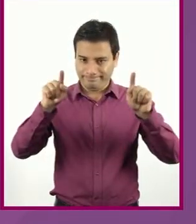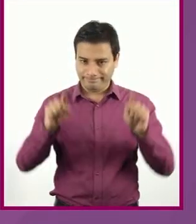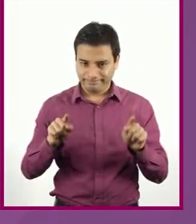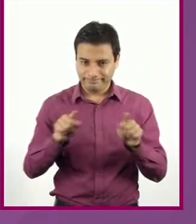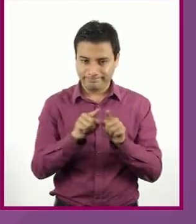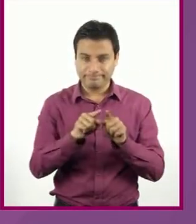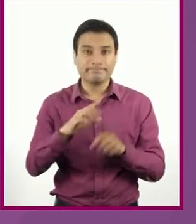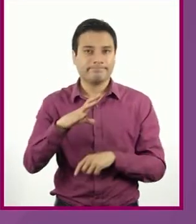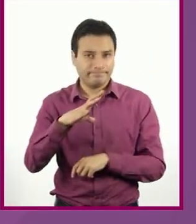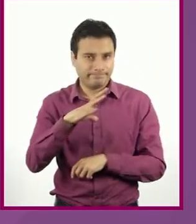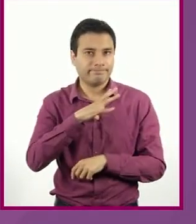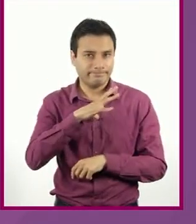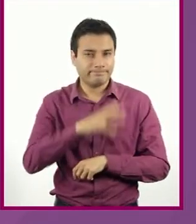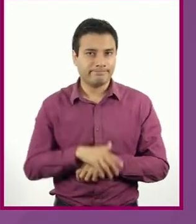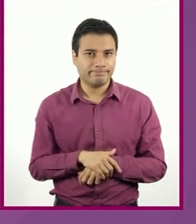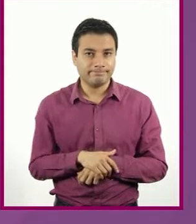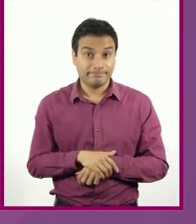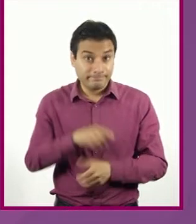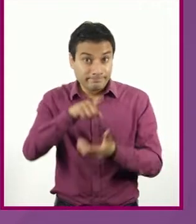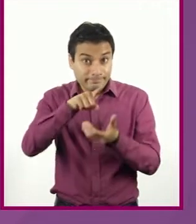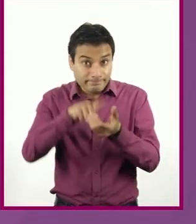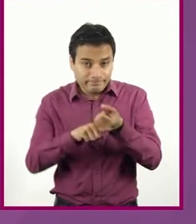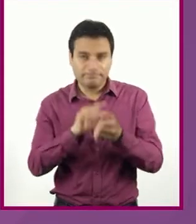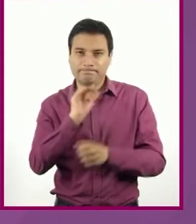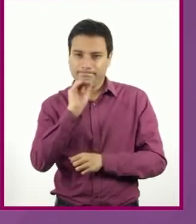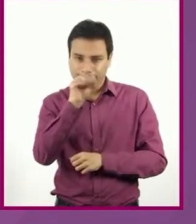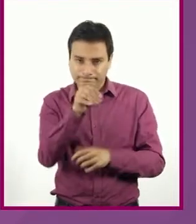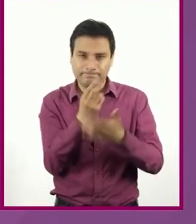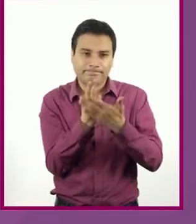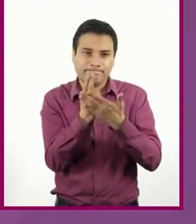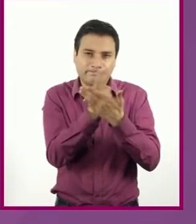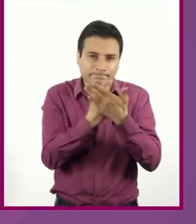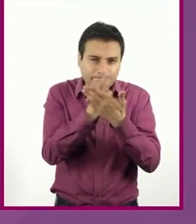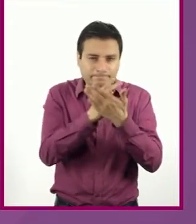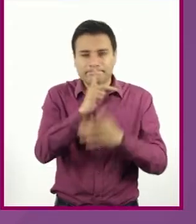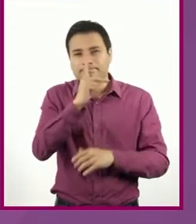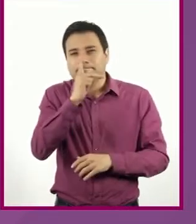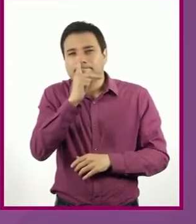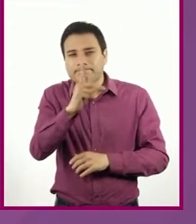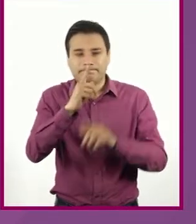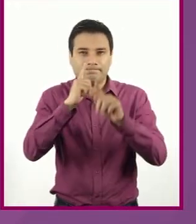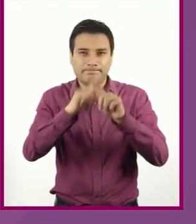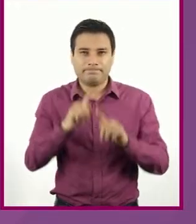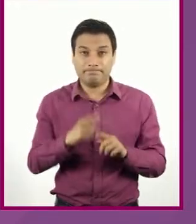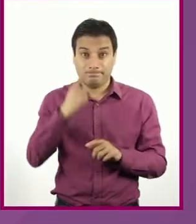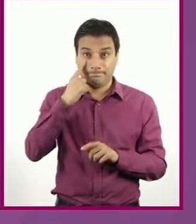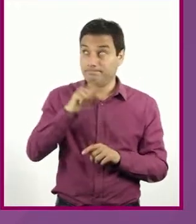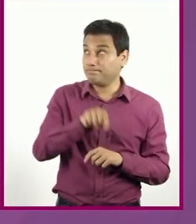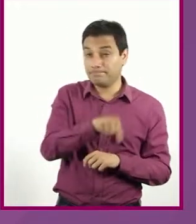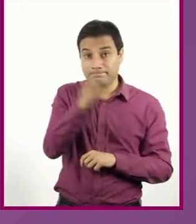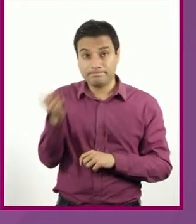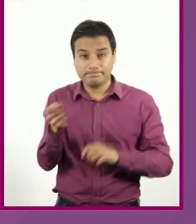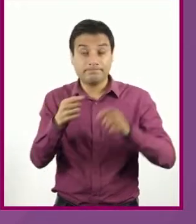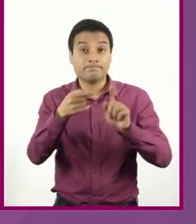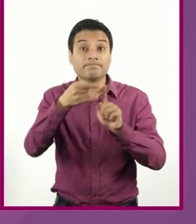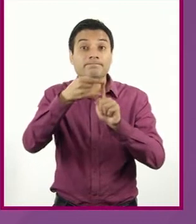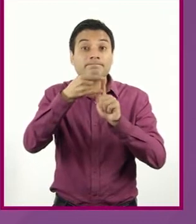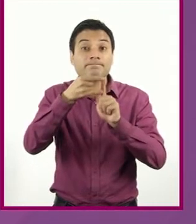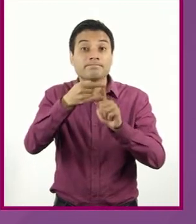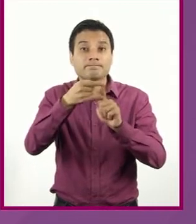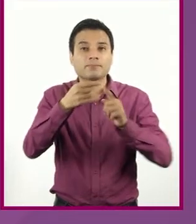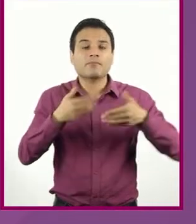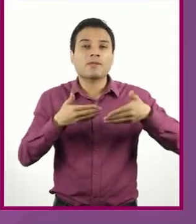permite delimitar una acción y dar sentido a una secuencia de acciones. La viñeta abierta no presenta limitación